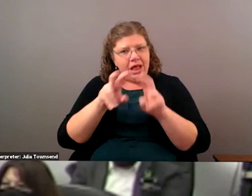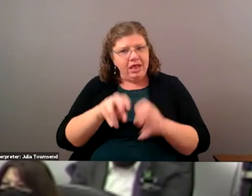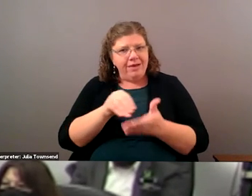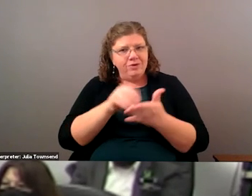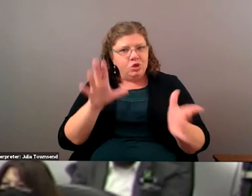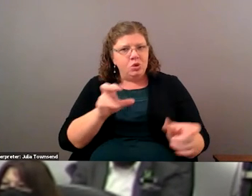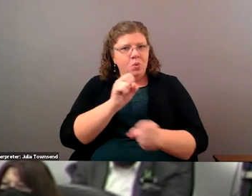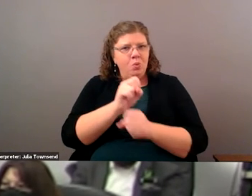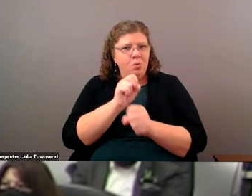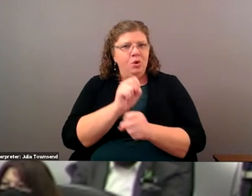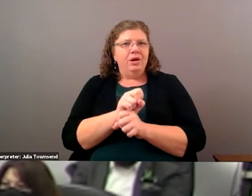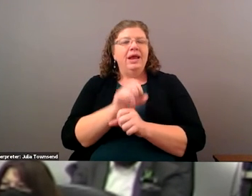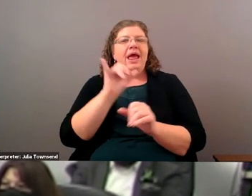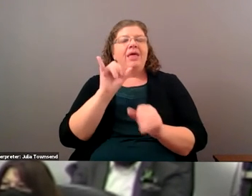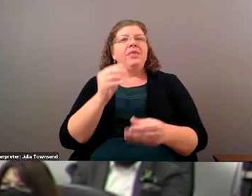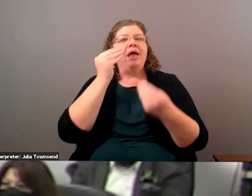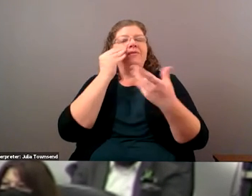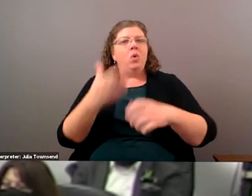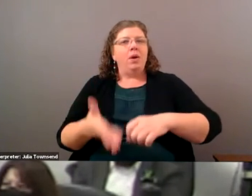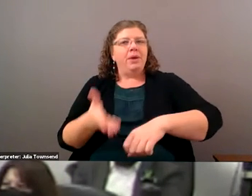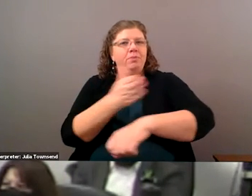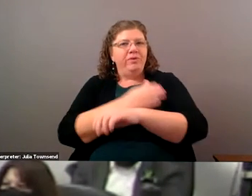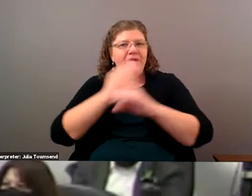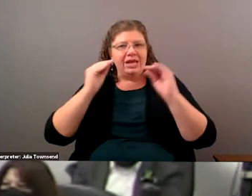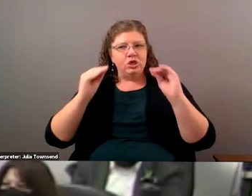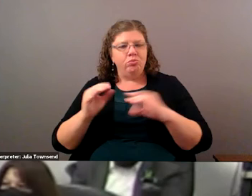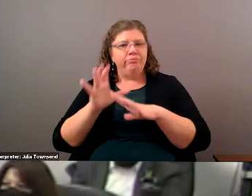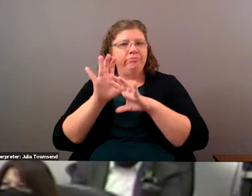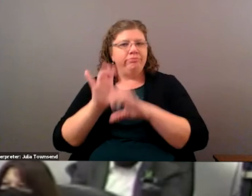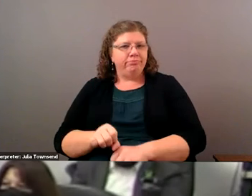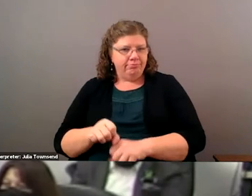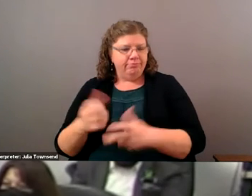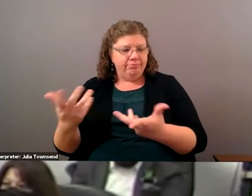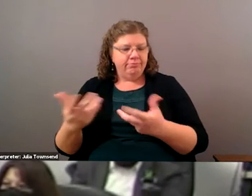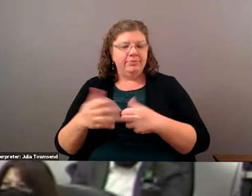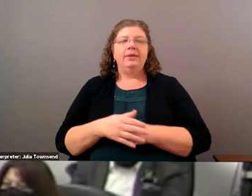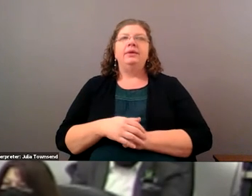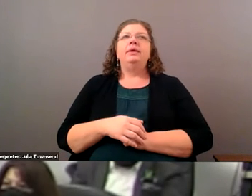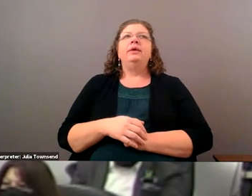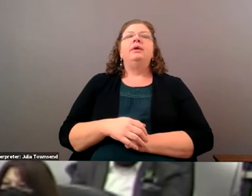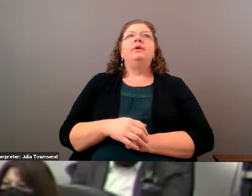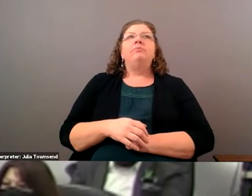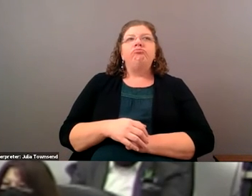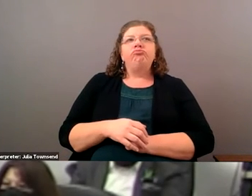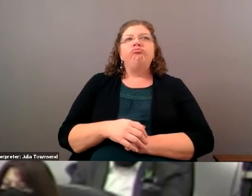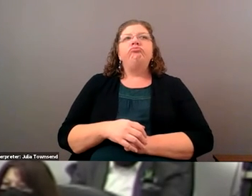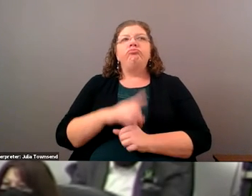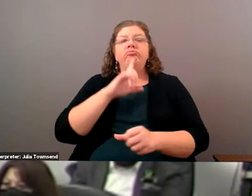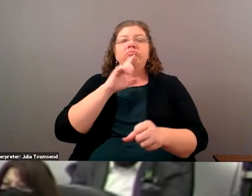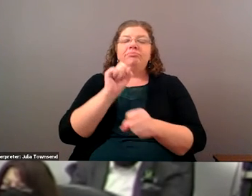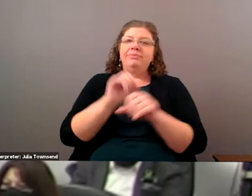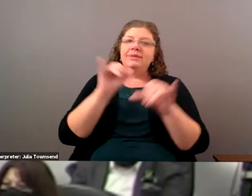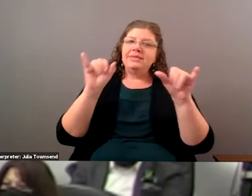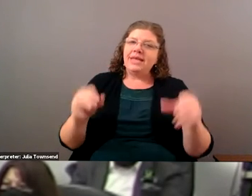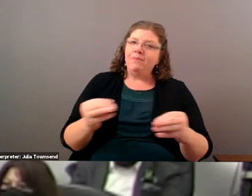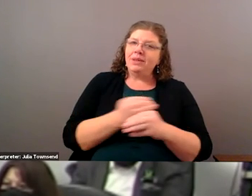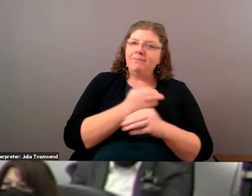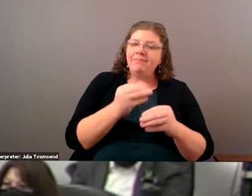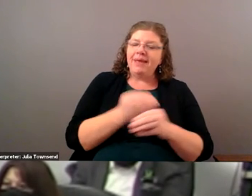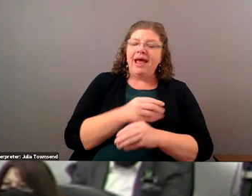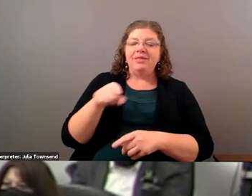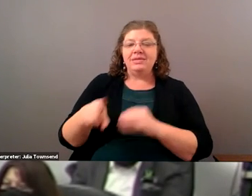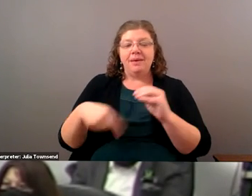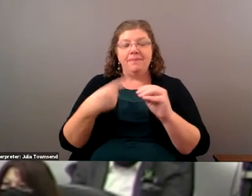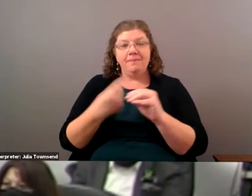esto informando las mejoras y las prácticas de instrucción. Así que definitivamente, al igual que en matemáticas, esto se trata acerca de